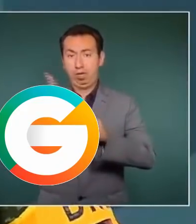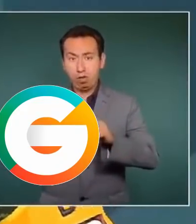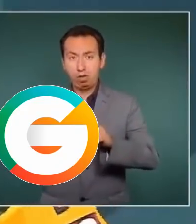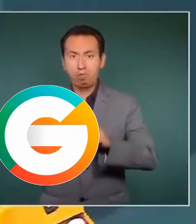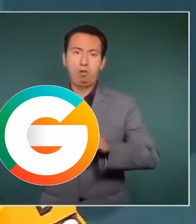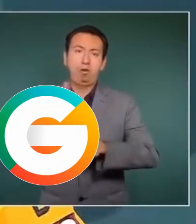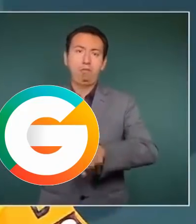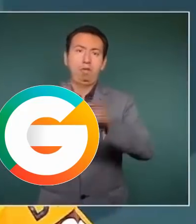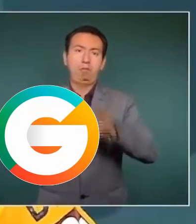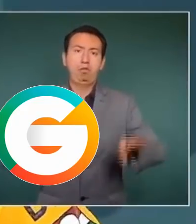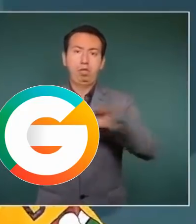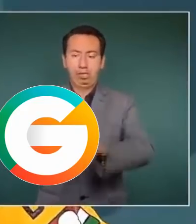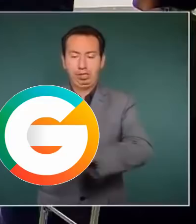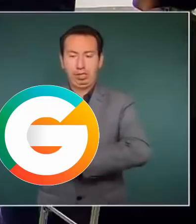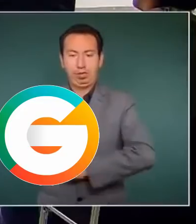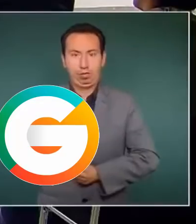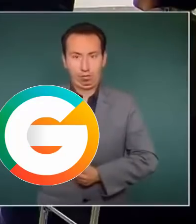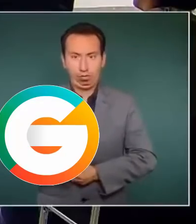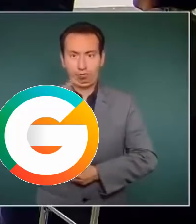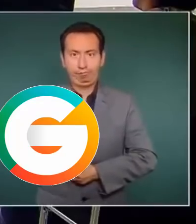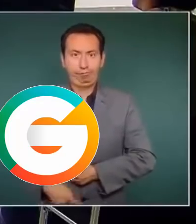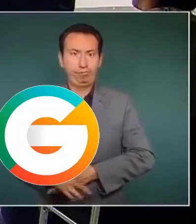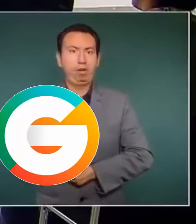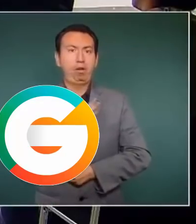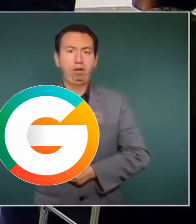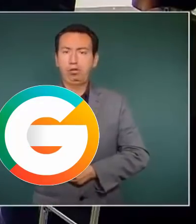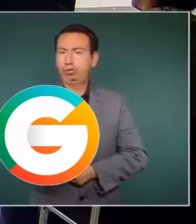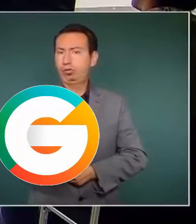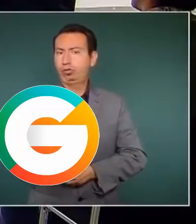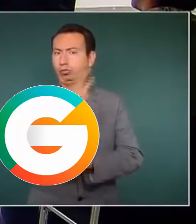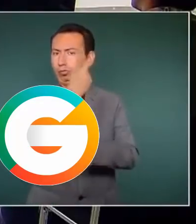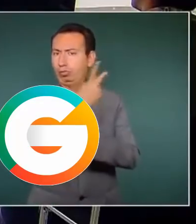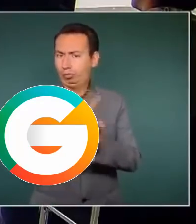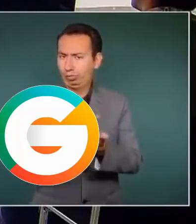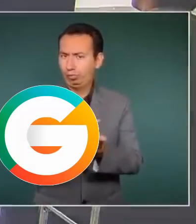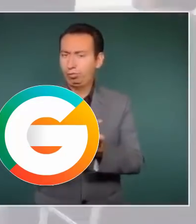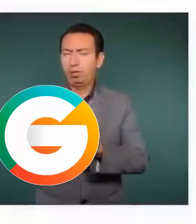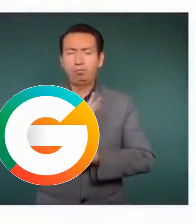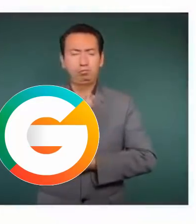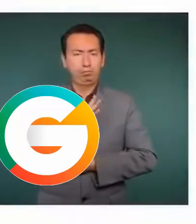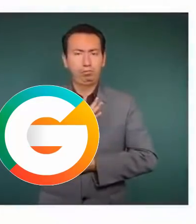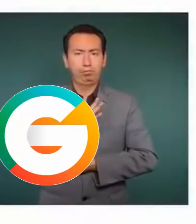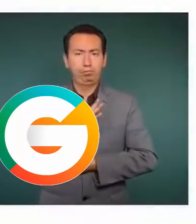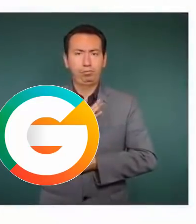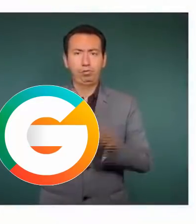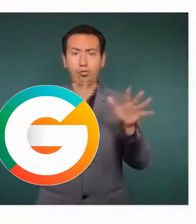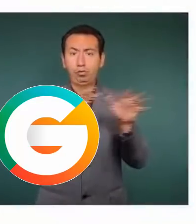principalmente aquí de Guanajuato. Aquí están los 13 programas en los cuales hay